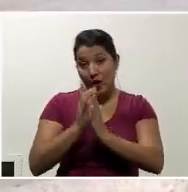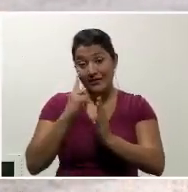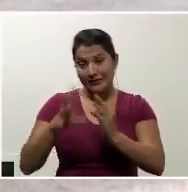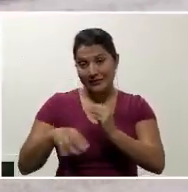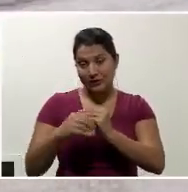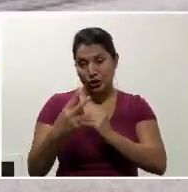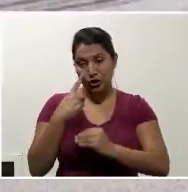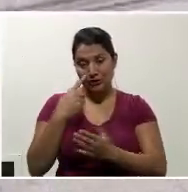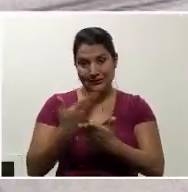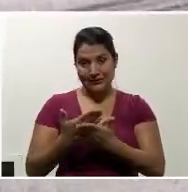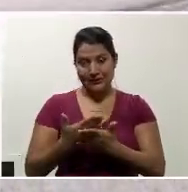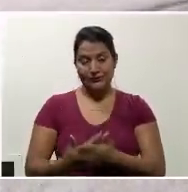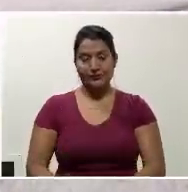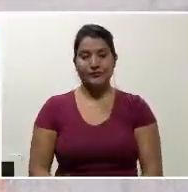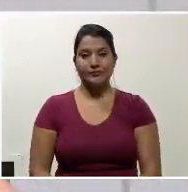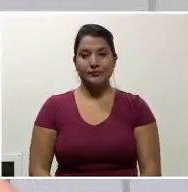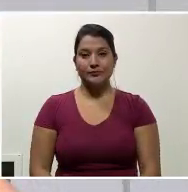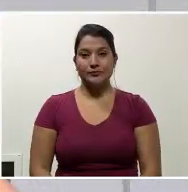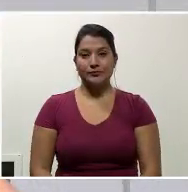nueva audiencia.